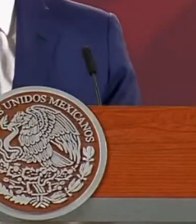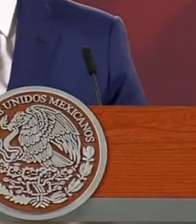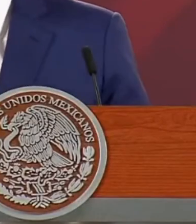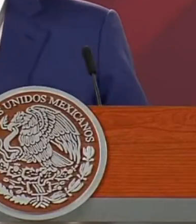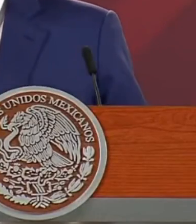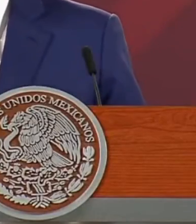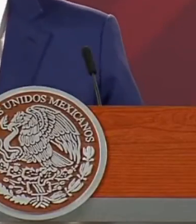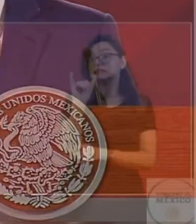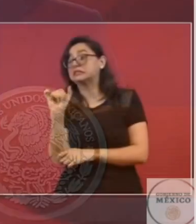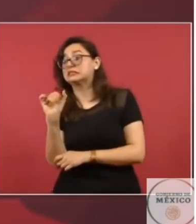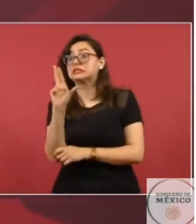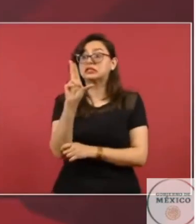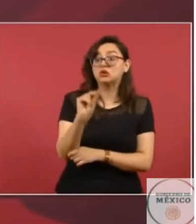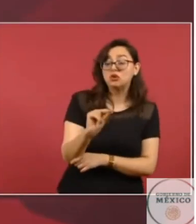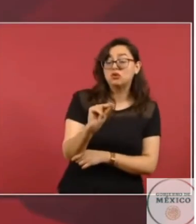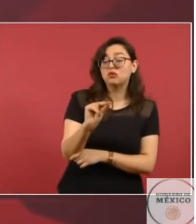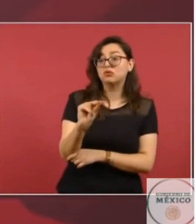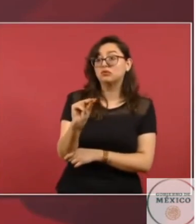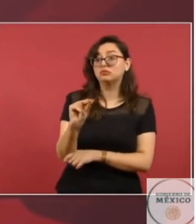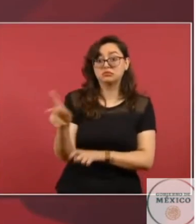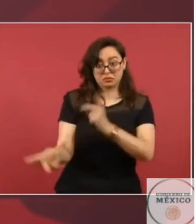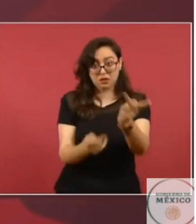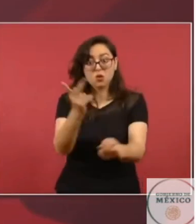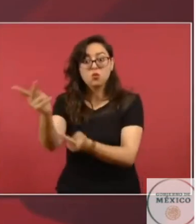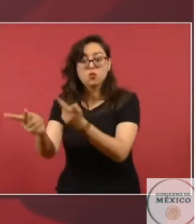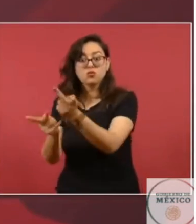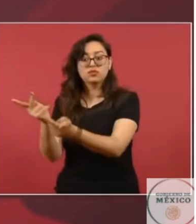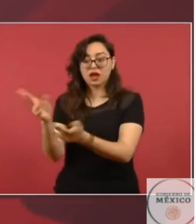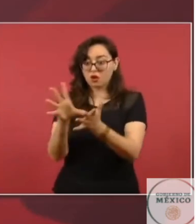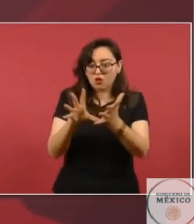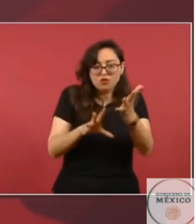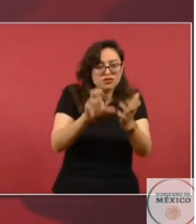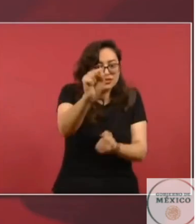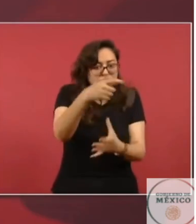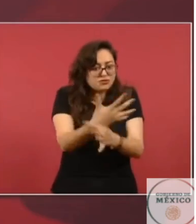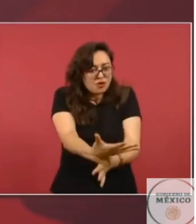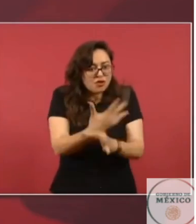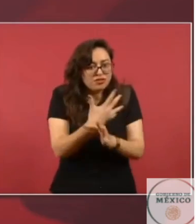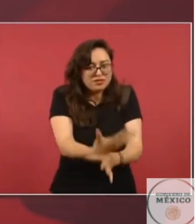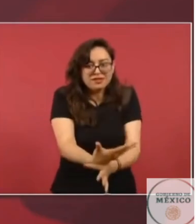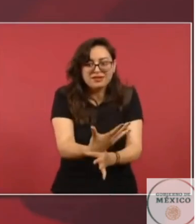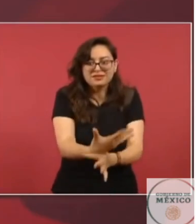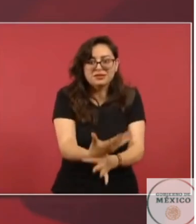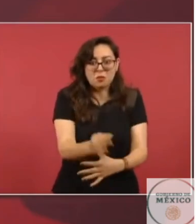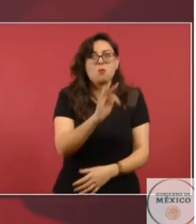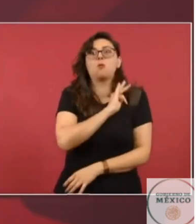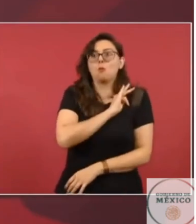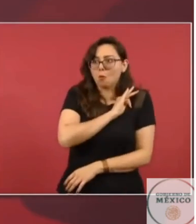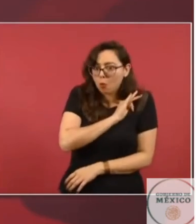Envié, ahí debe estar publicada, una carta a los ministros antes de que